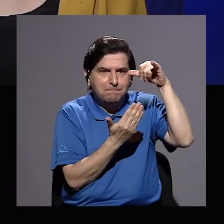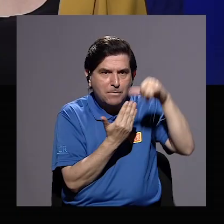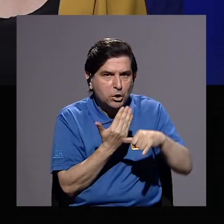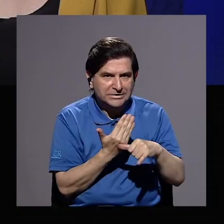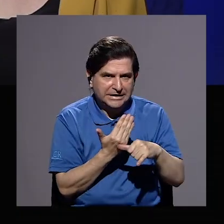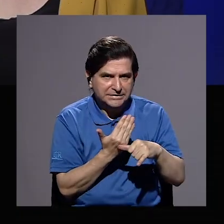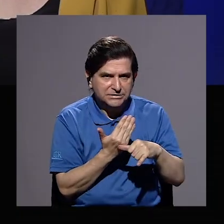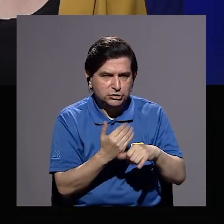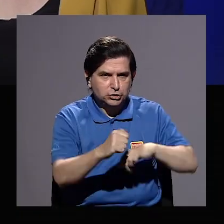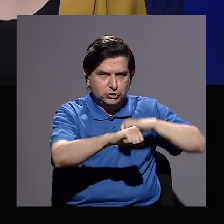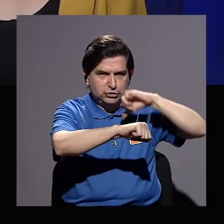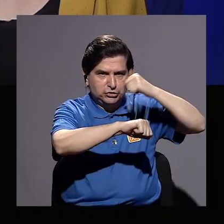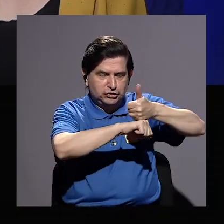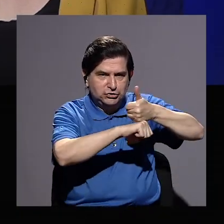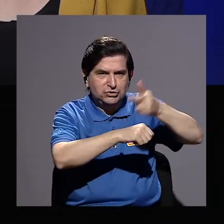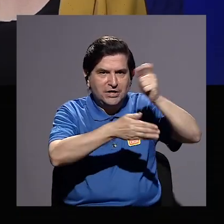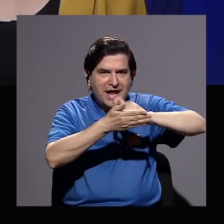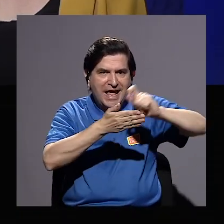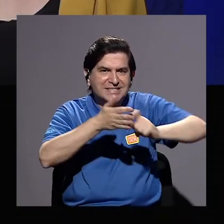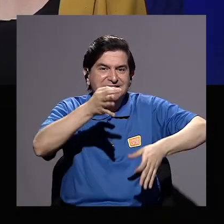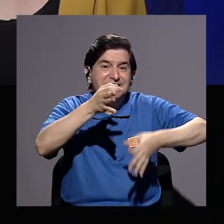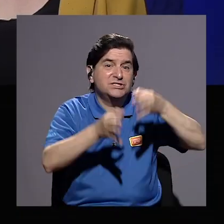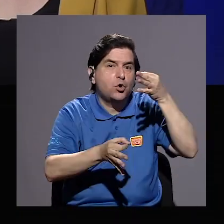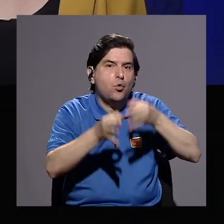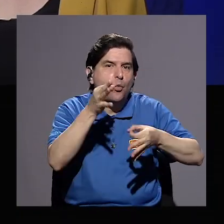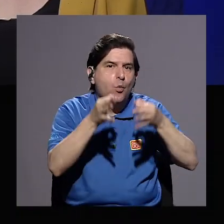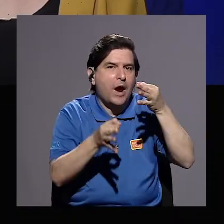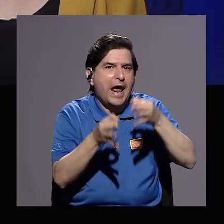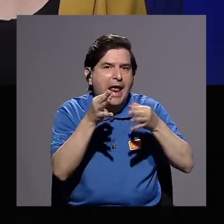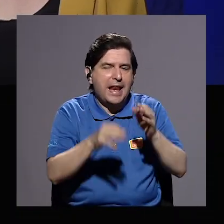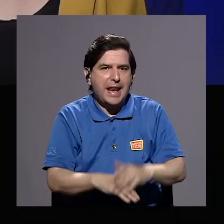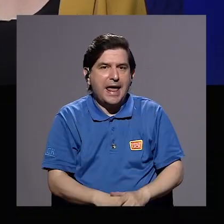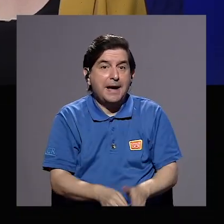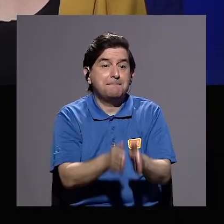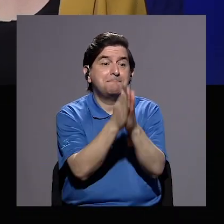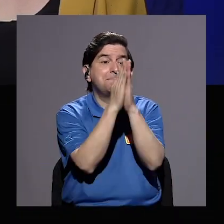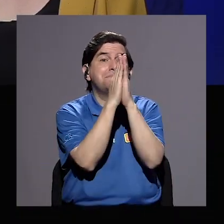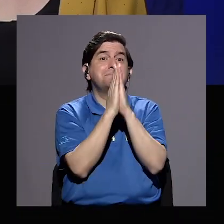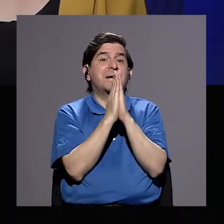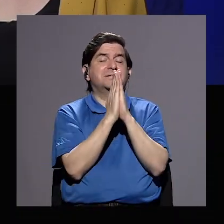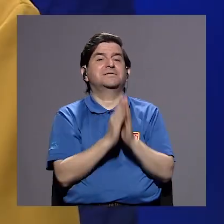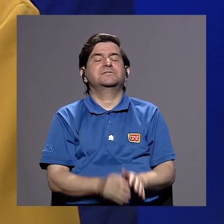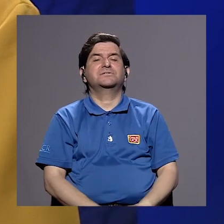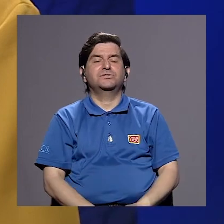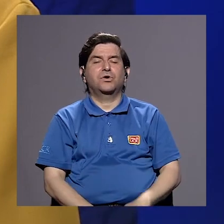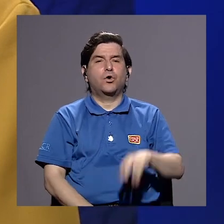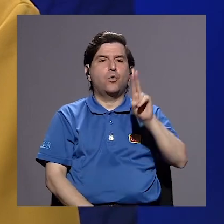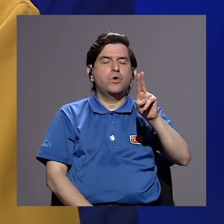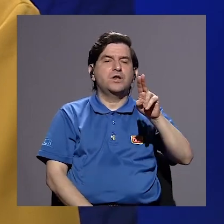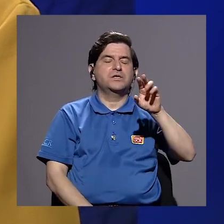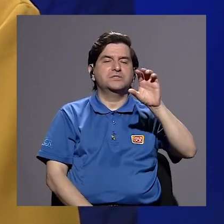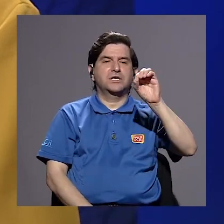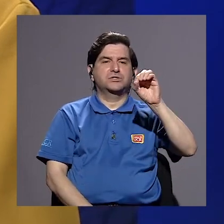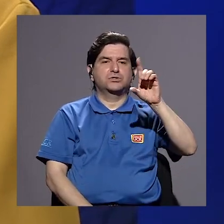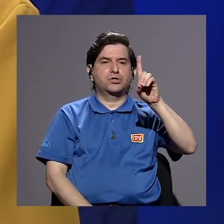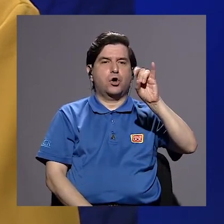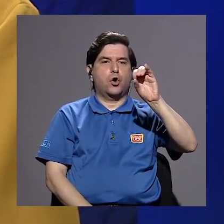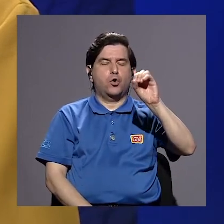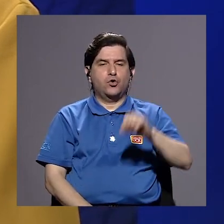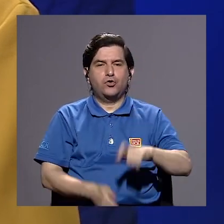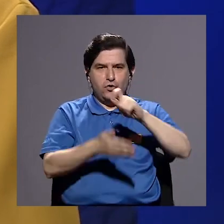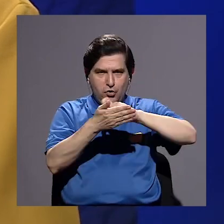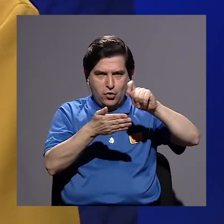proyecto de creación de la Escuela Judicial, a petición de don Ulises Odio Santos,